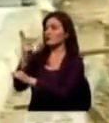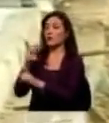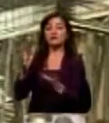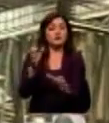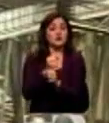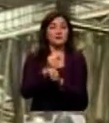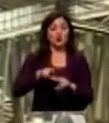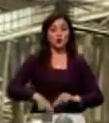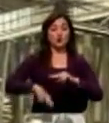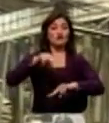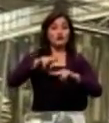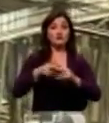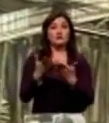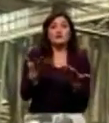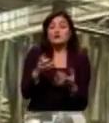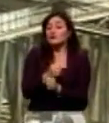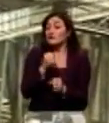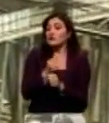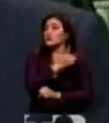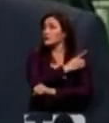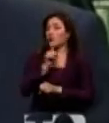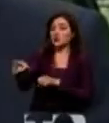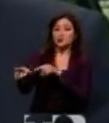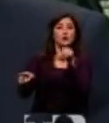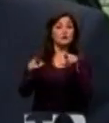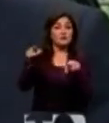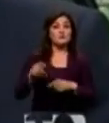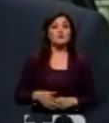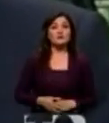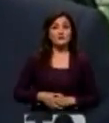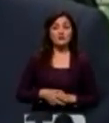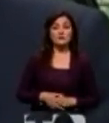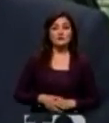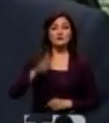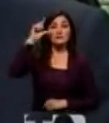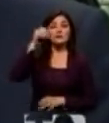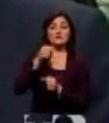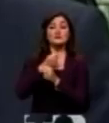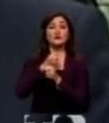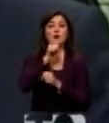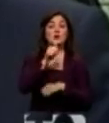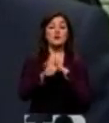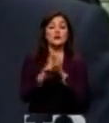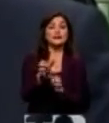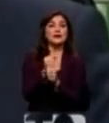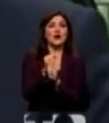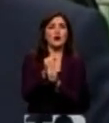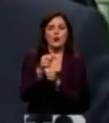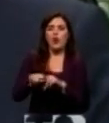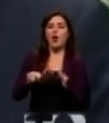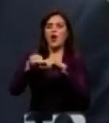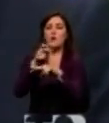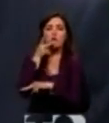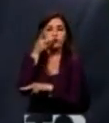dejar de hacer obras, o más bien, delegarlas. Las concesiones que va a hacer el gobierno al sector privado para hacer la obra pública, eso